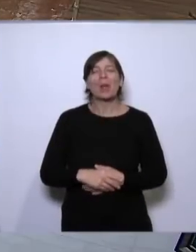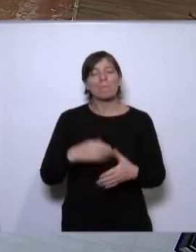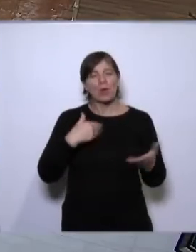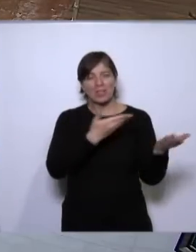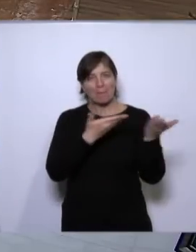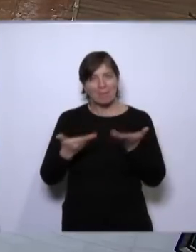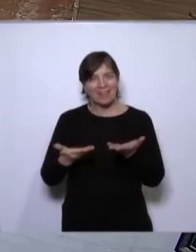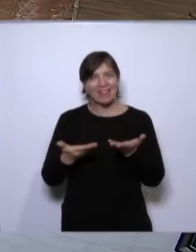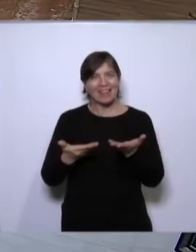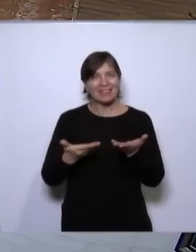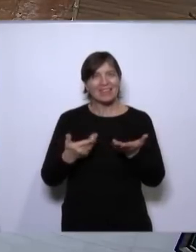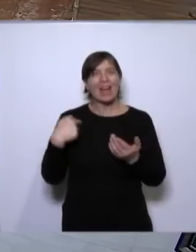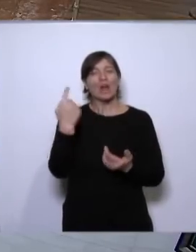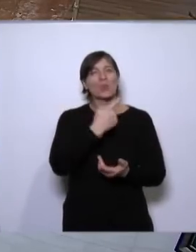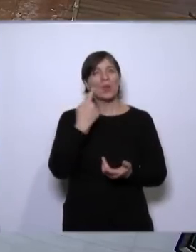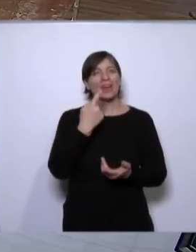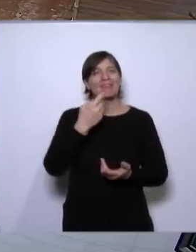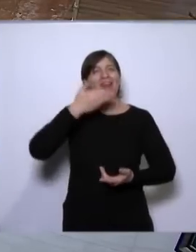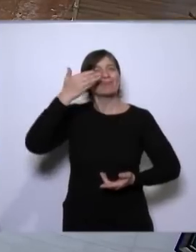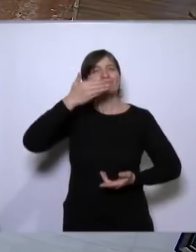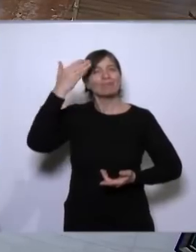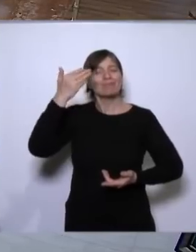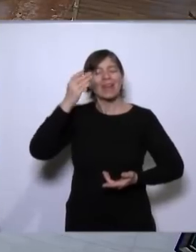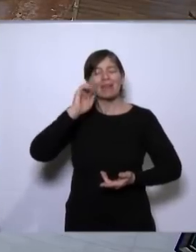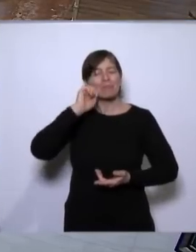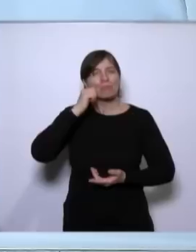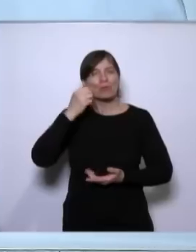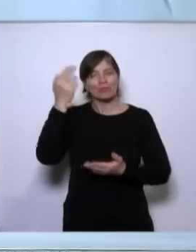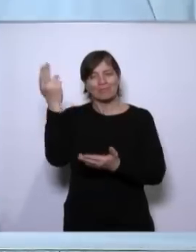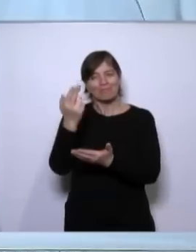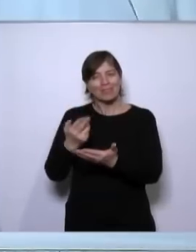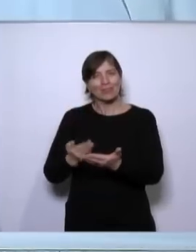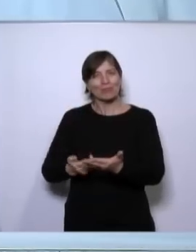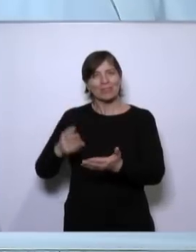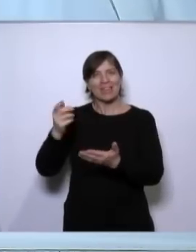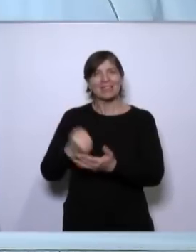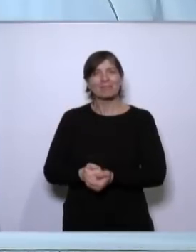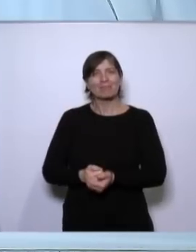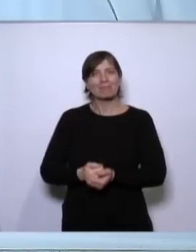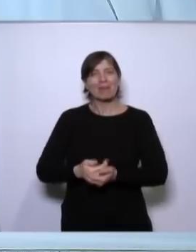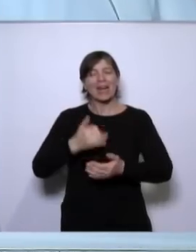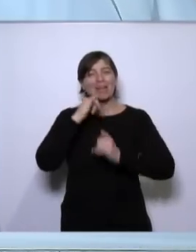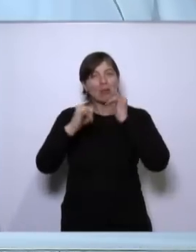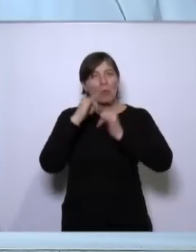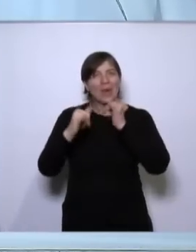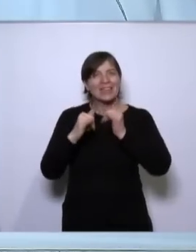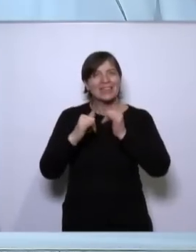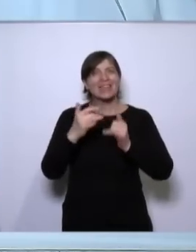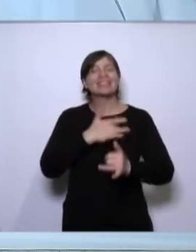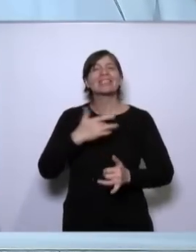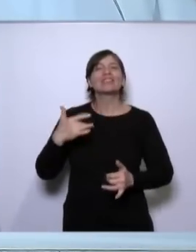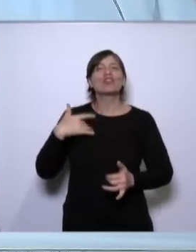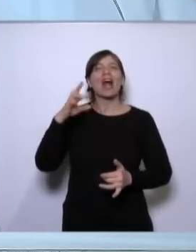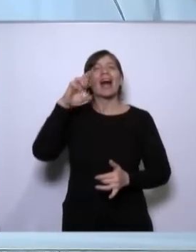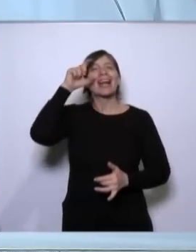voy a invitar a nuestra artista que nos regaló estos cuadros, así para que diga unas palabritas. Señora